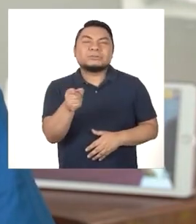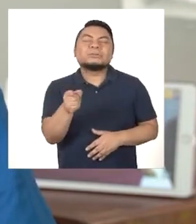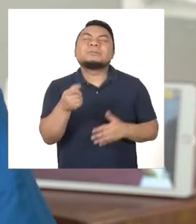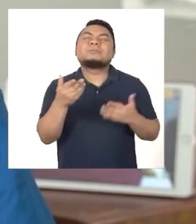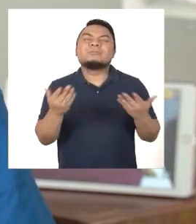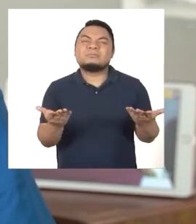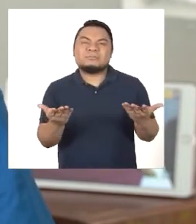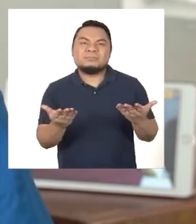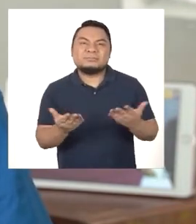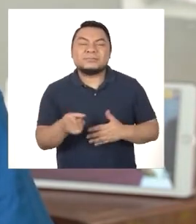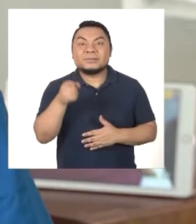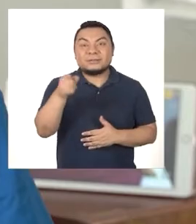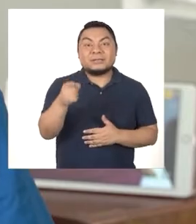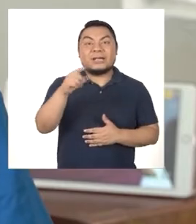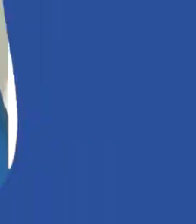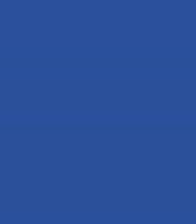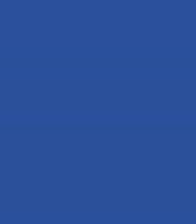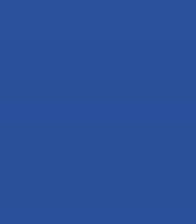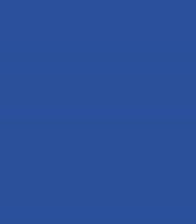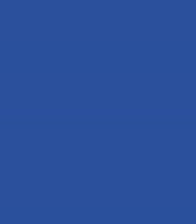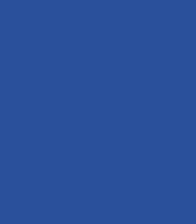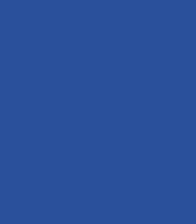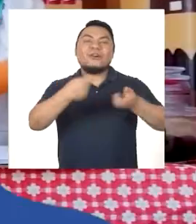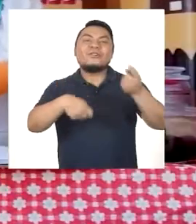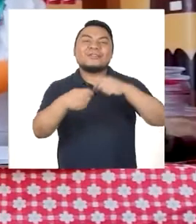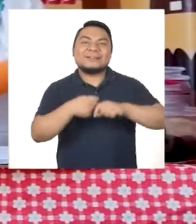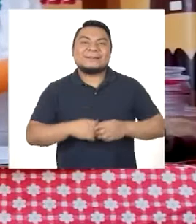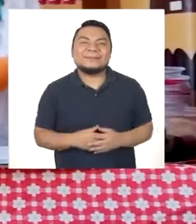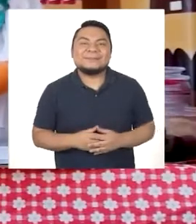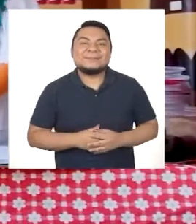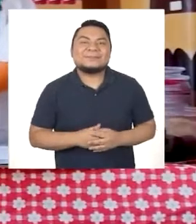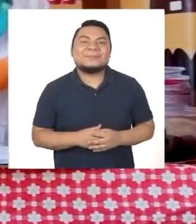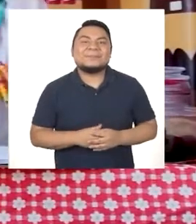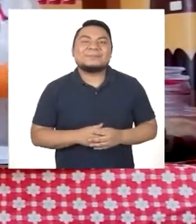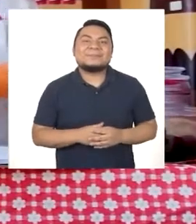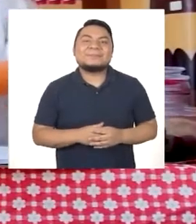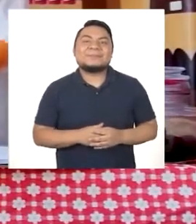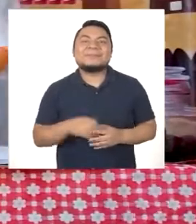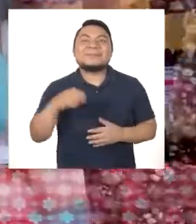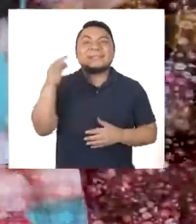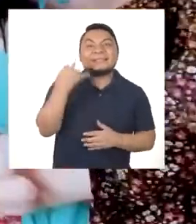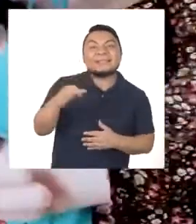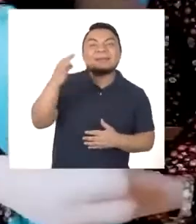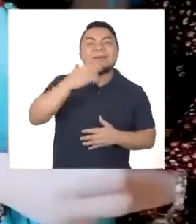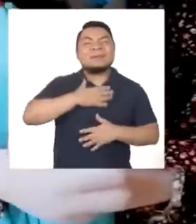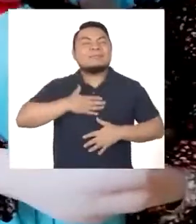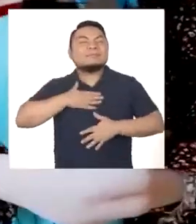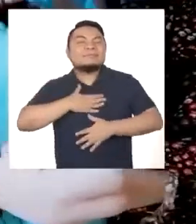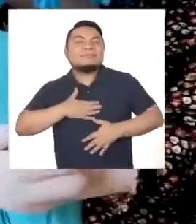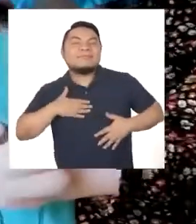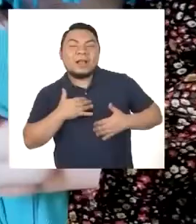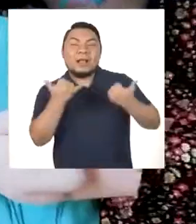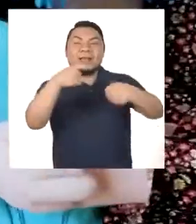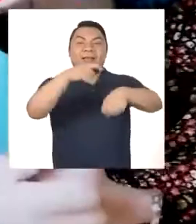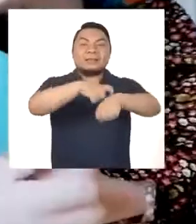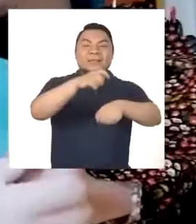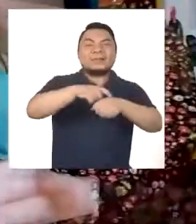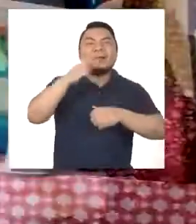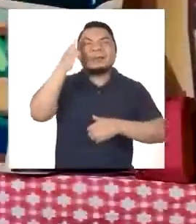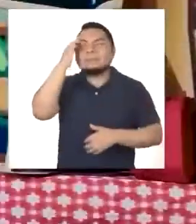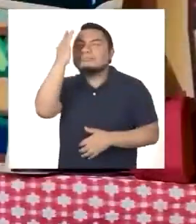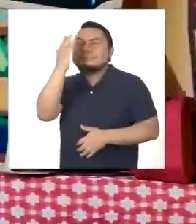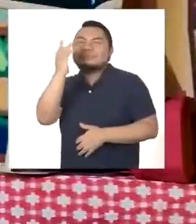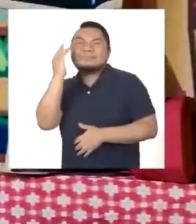escena con Elvita en su bodega. Siempre nos hace bien un tiempo para